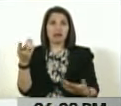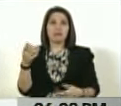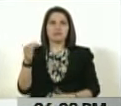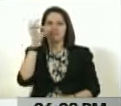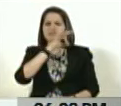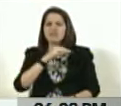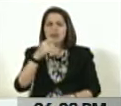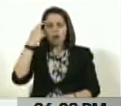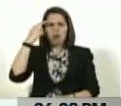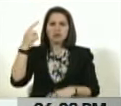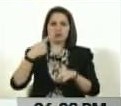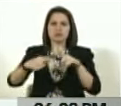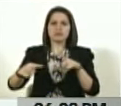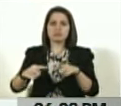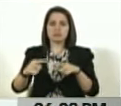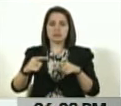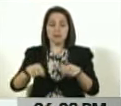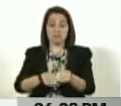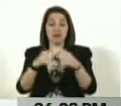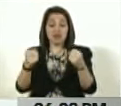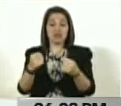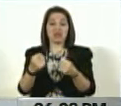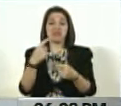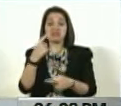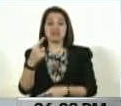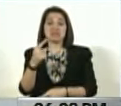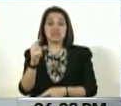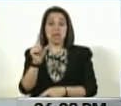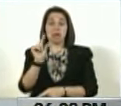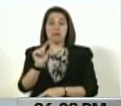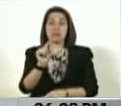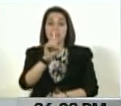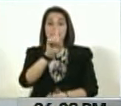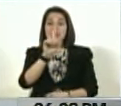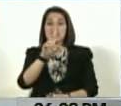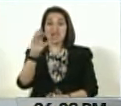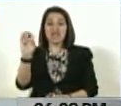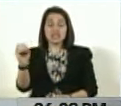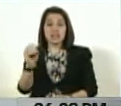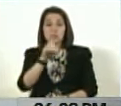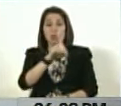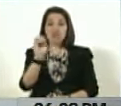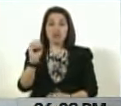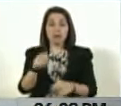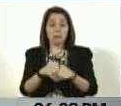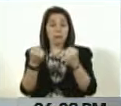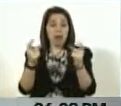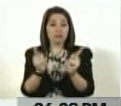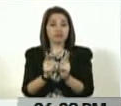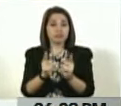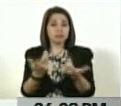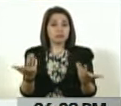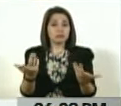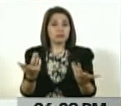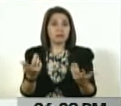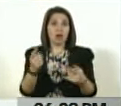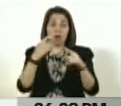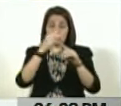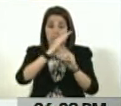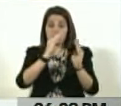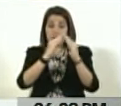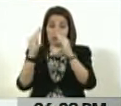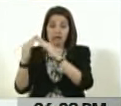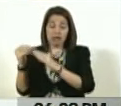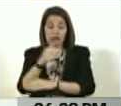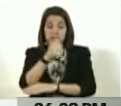Pino, panaderías de Katia, condicionan la compra, ahora venden por 1.310 panes. Cipriano Rodríguez, si en cada casa hay una cocina